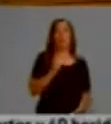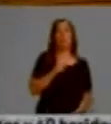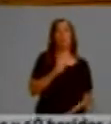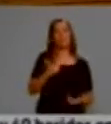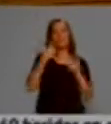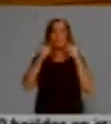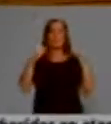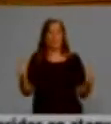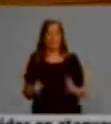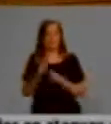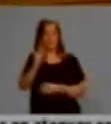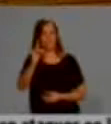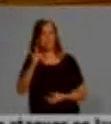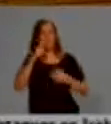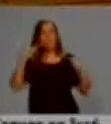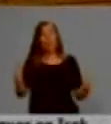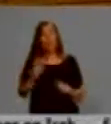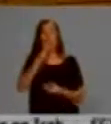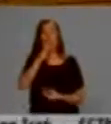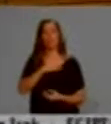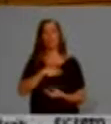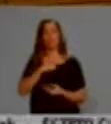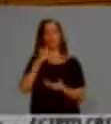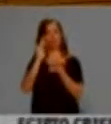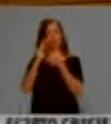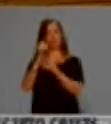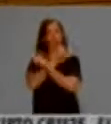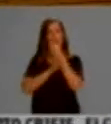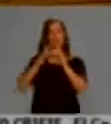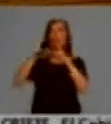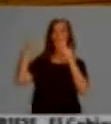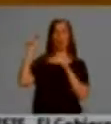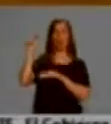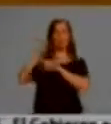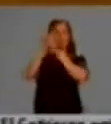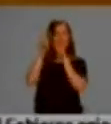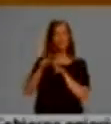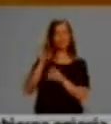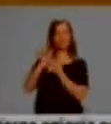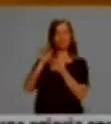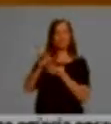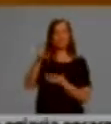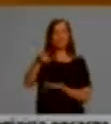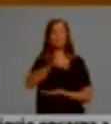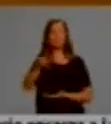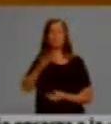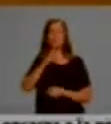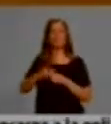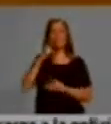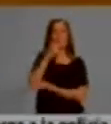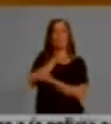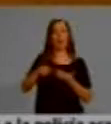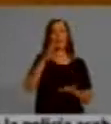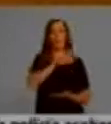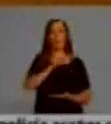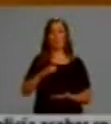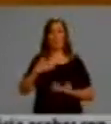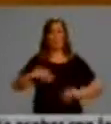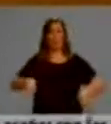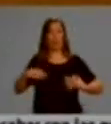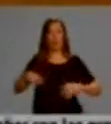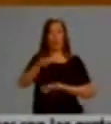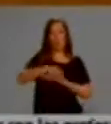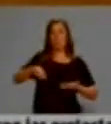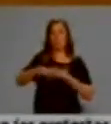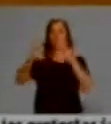va mejor. Va mejor porque nuestras relaciones económicas con el exterior, cuyo mejor indicador es la balanza de pagos por cuenta corriente,